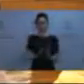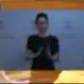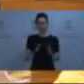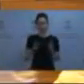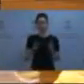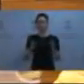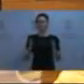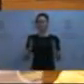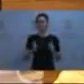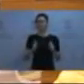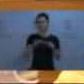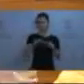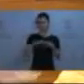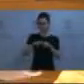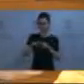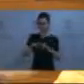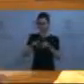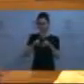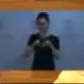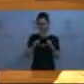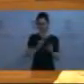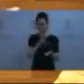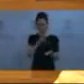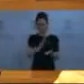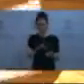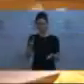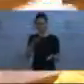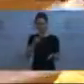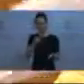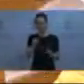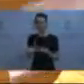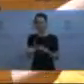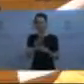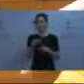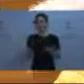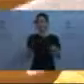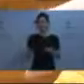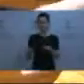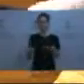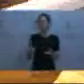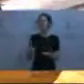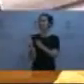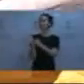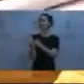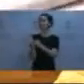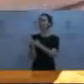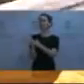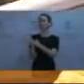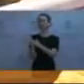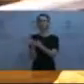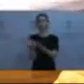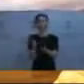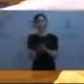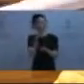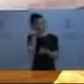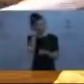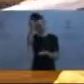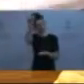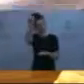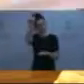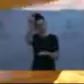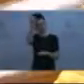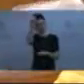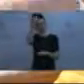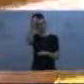titulares de viviendas del Principado de Vipasa. Y usted me mandó, lo tengo aquí en la mano, más que nada para que se haga una idea, ¿no? Un listado